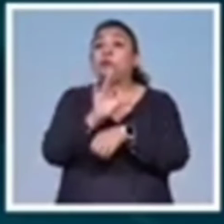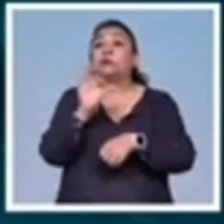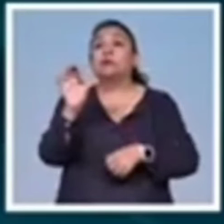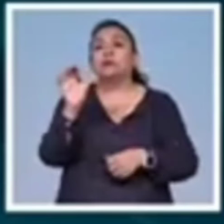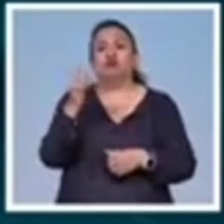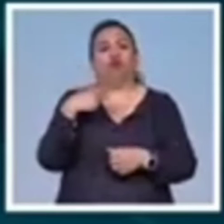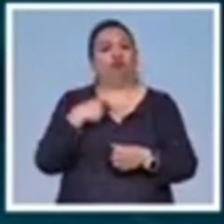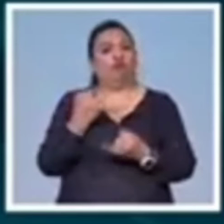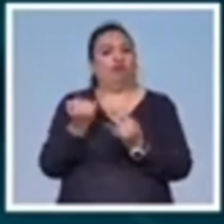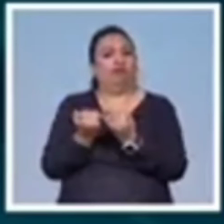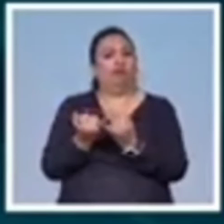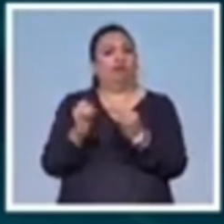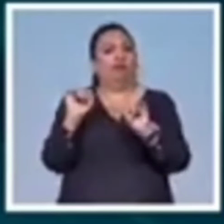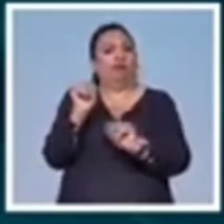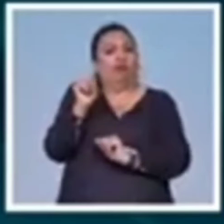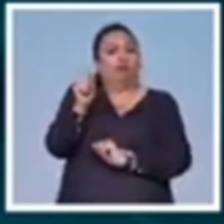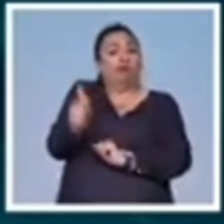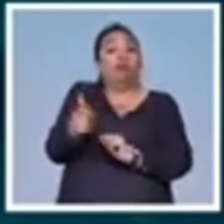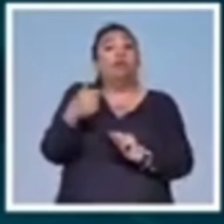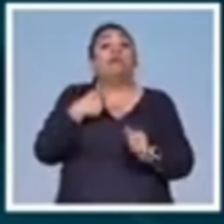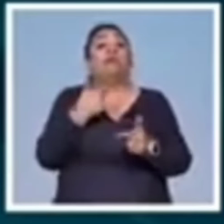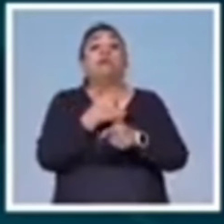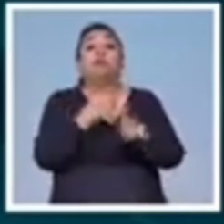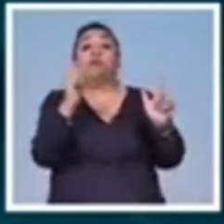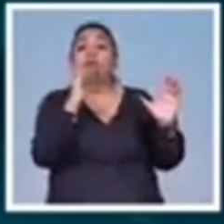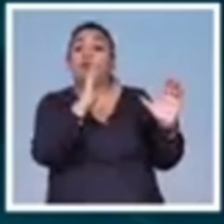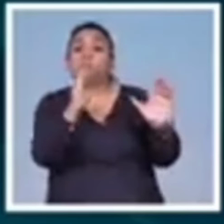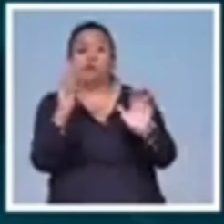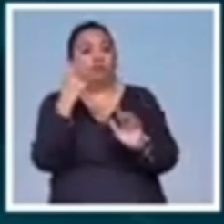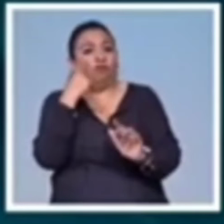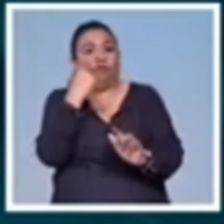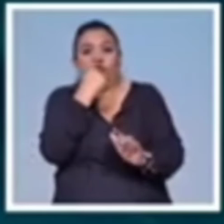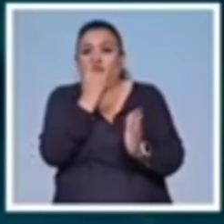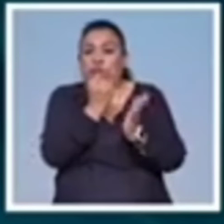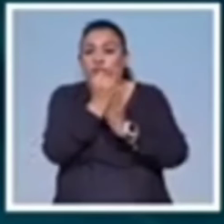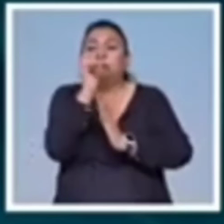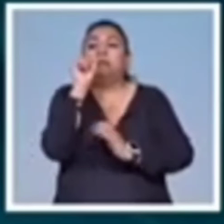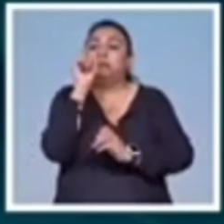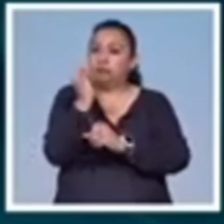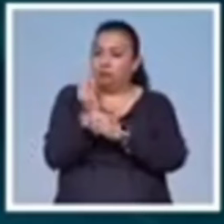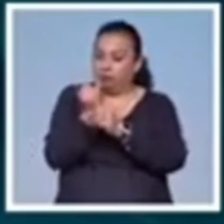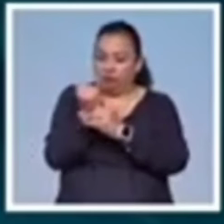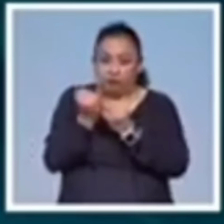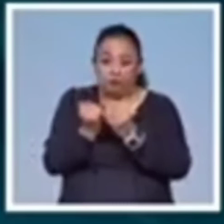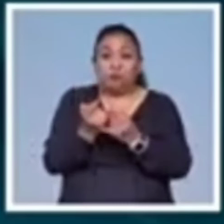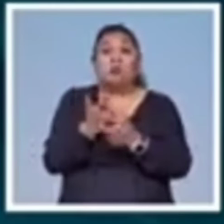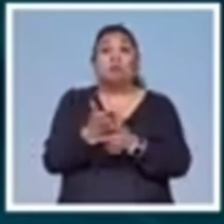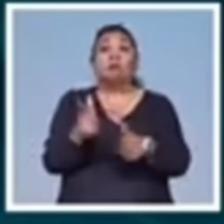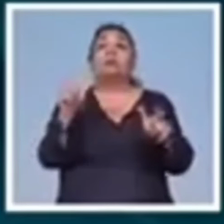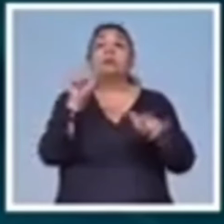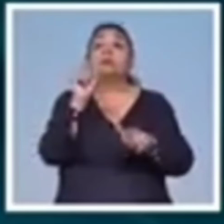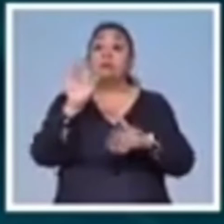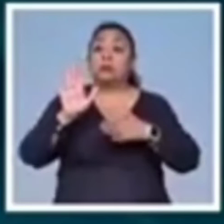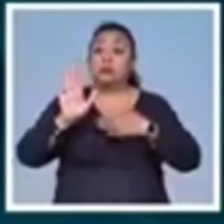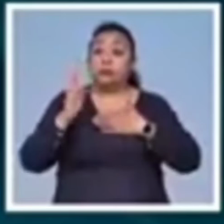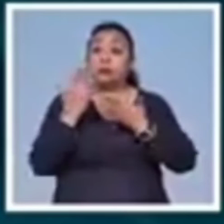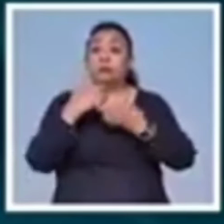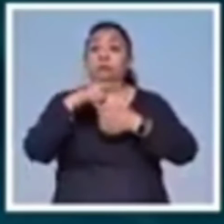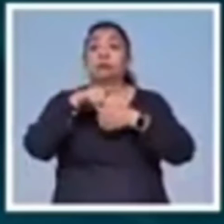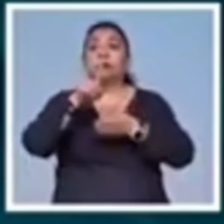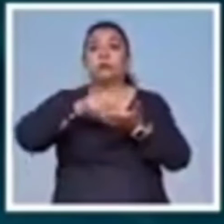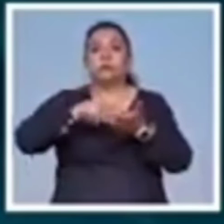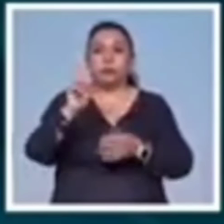la autonomía, la libertad de cátedra e investigación y el compromiso social